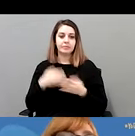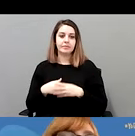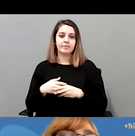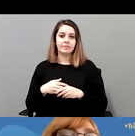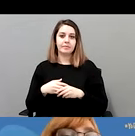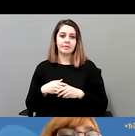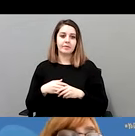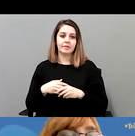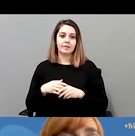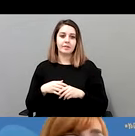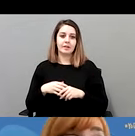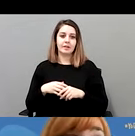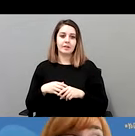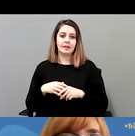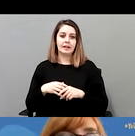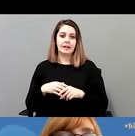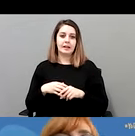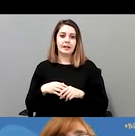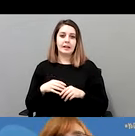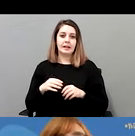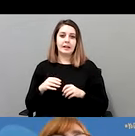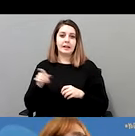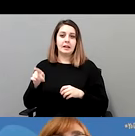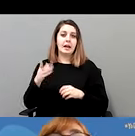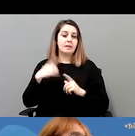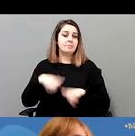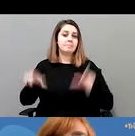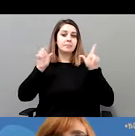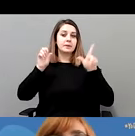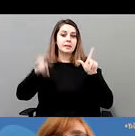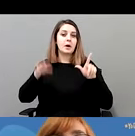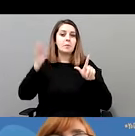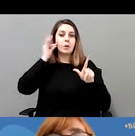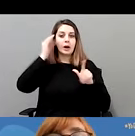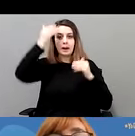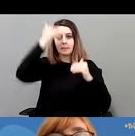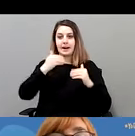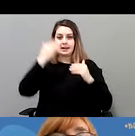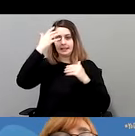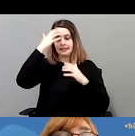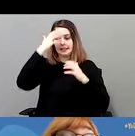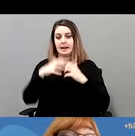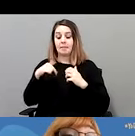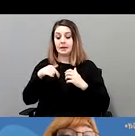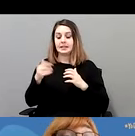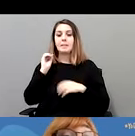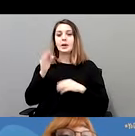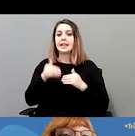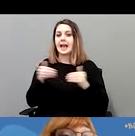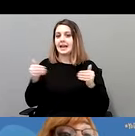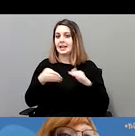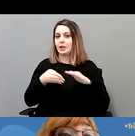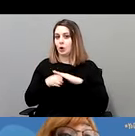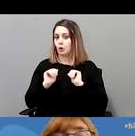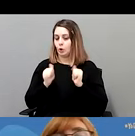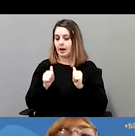la grandeza del seminario la vamos a tener con ellas, con las mujeres con parálisis cerebral. Pero bueno, esta es la ponencia introductoria. Bueno, pues vamos a ver